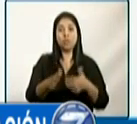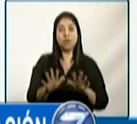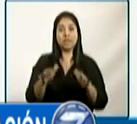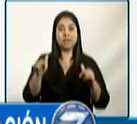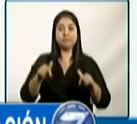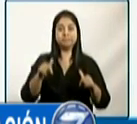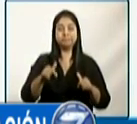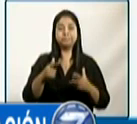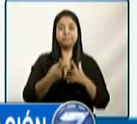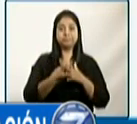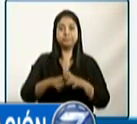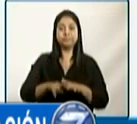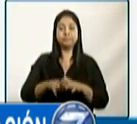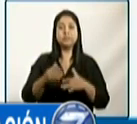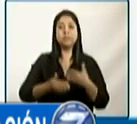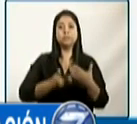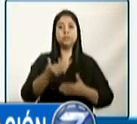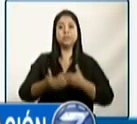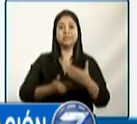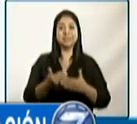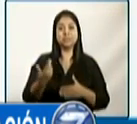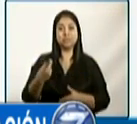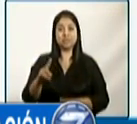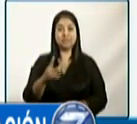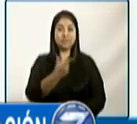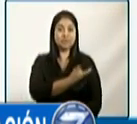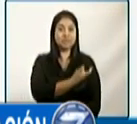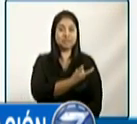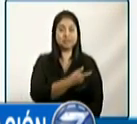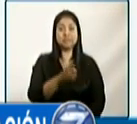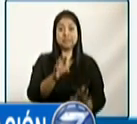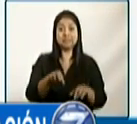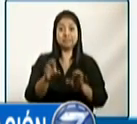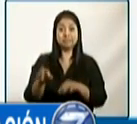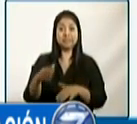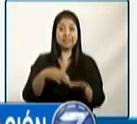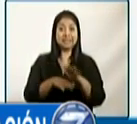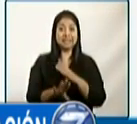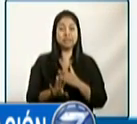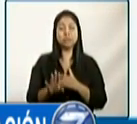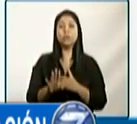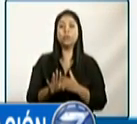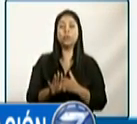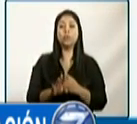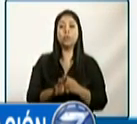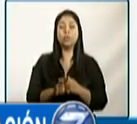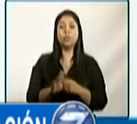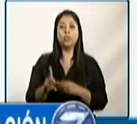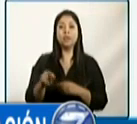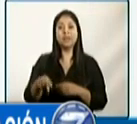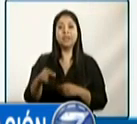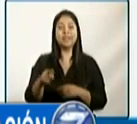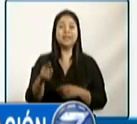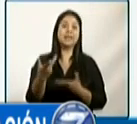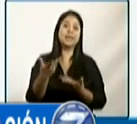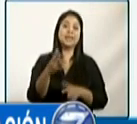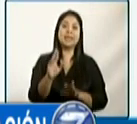ya iniciando el proceso de vacunación de su personal dentro de nuestras